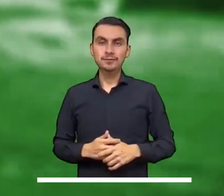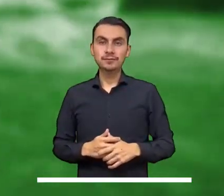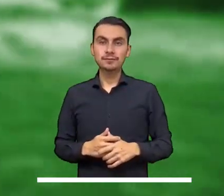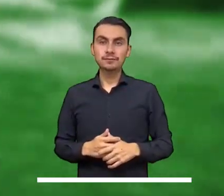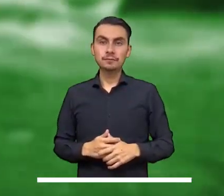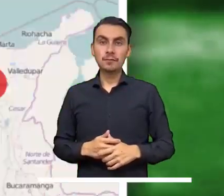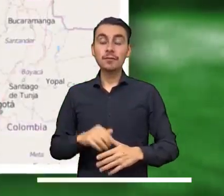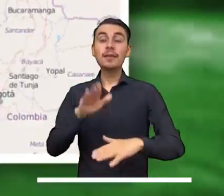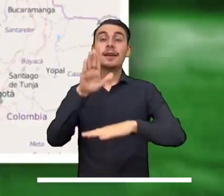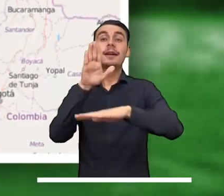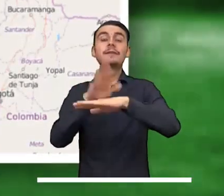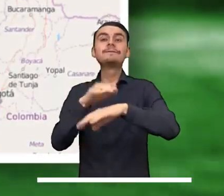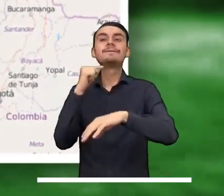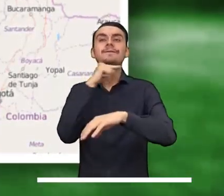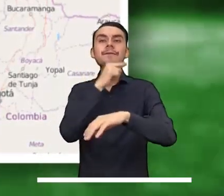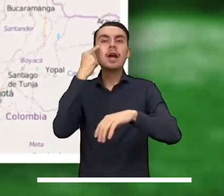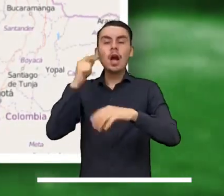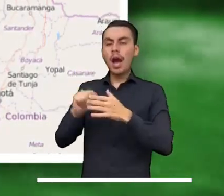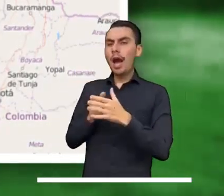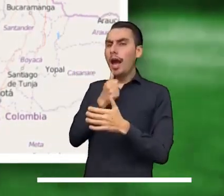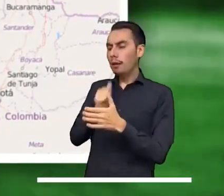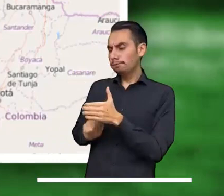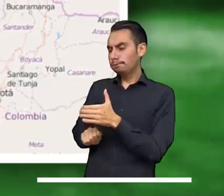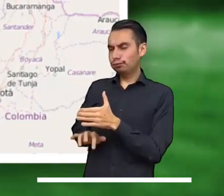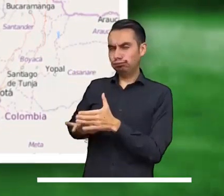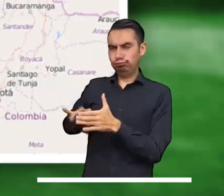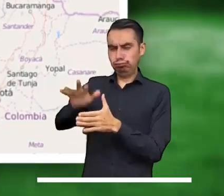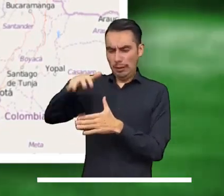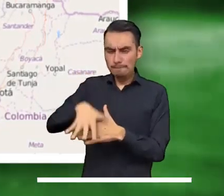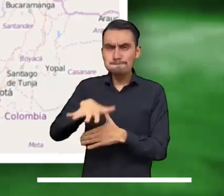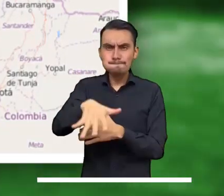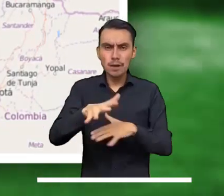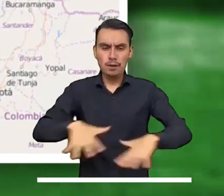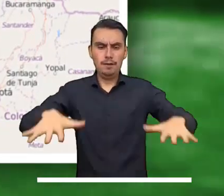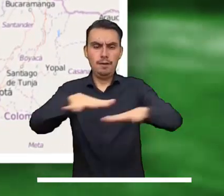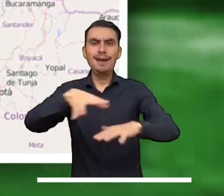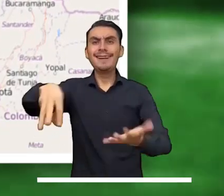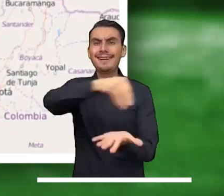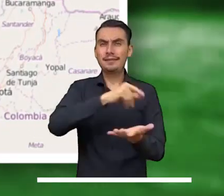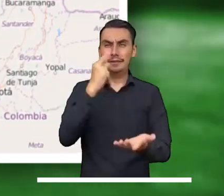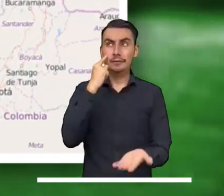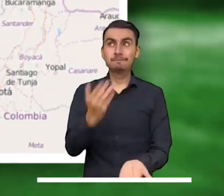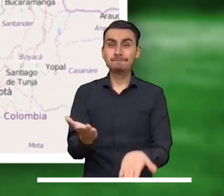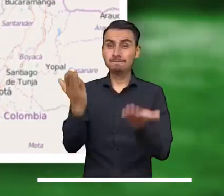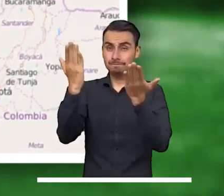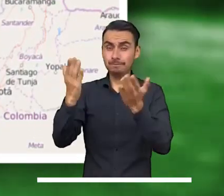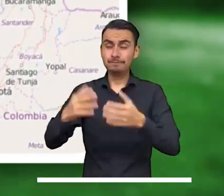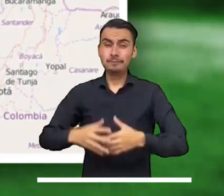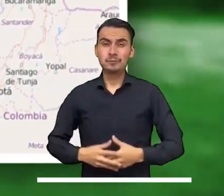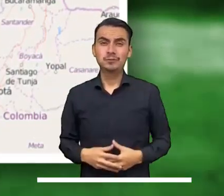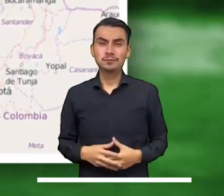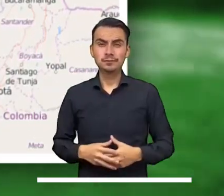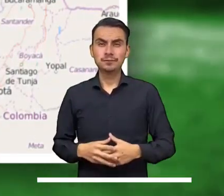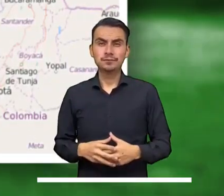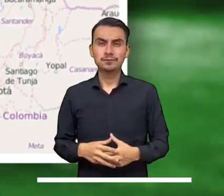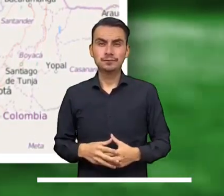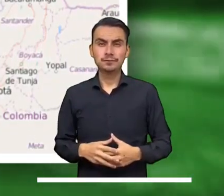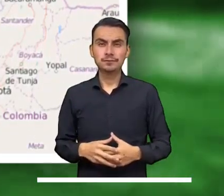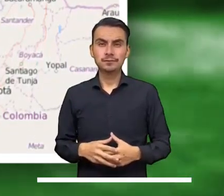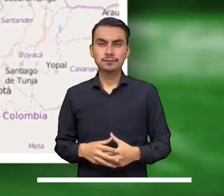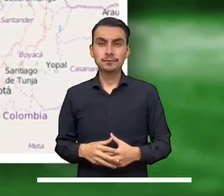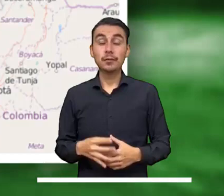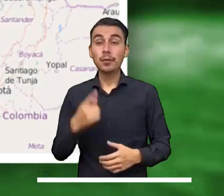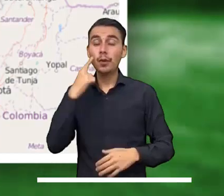se encuentran activas. Alerta roja debido a las inundaciones en el municipio de Soledad Atlántico por el desbordamiento de